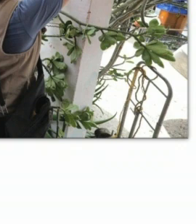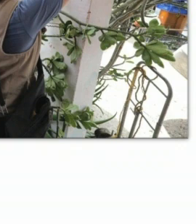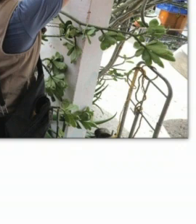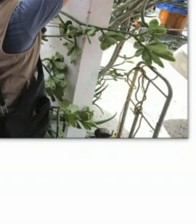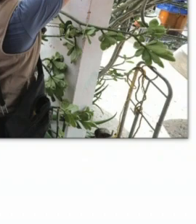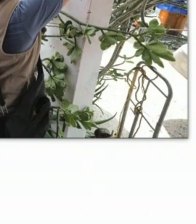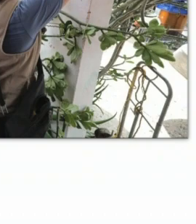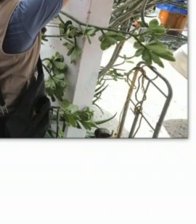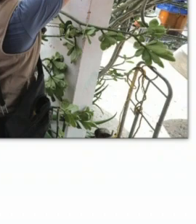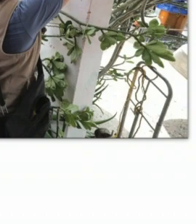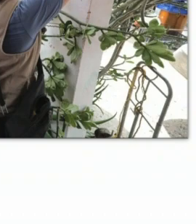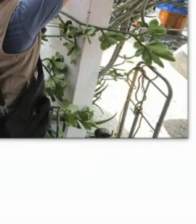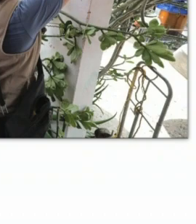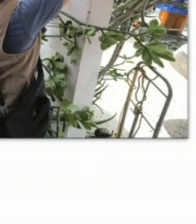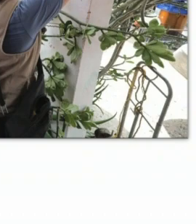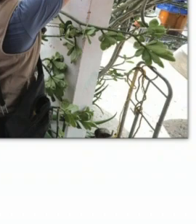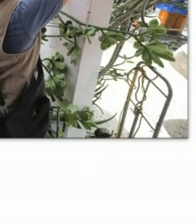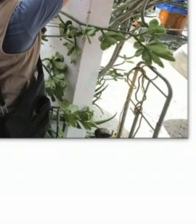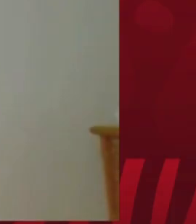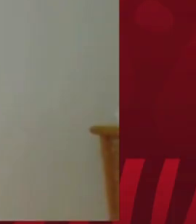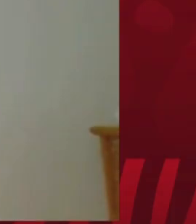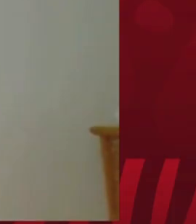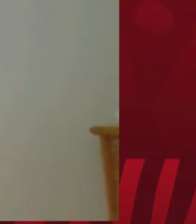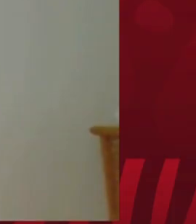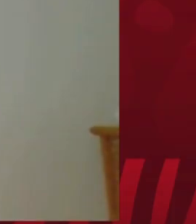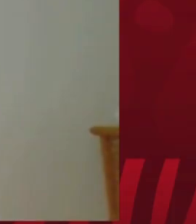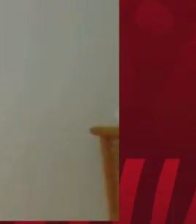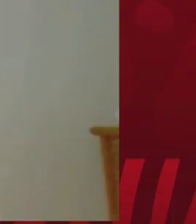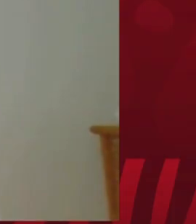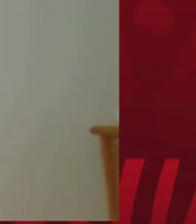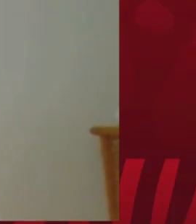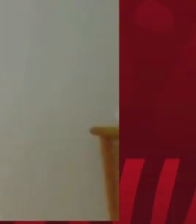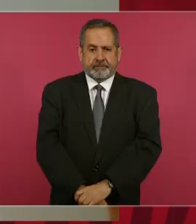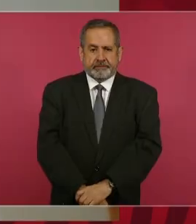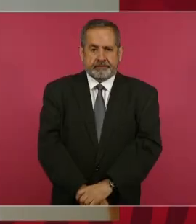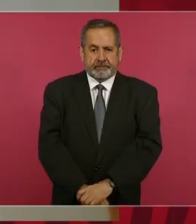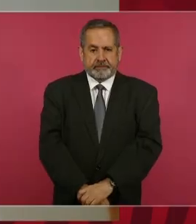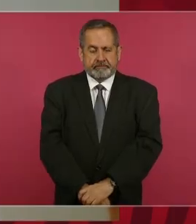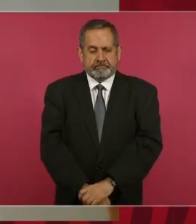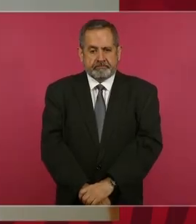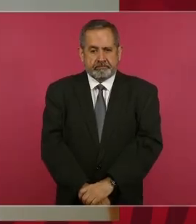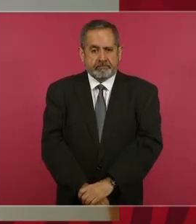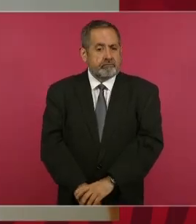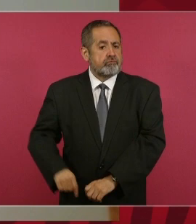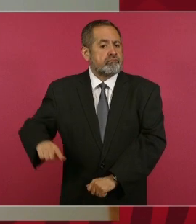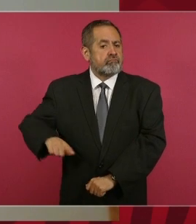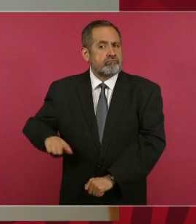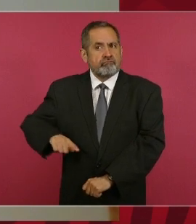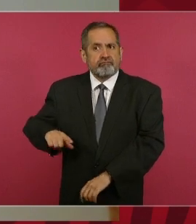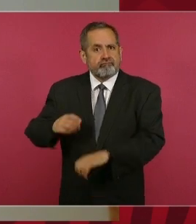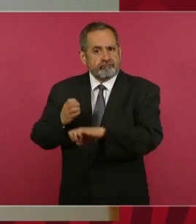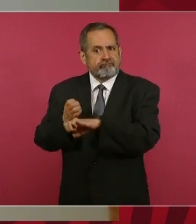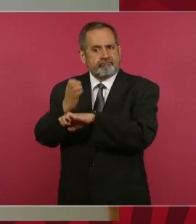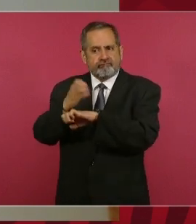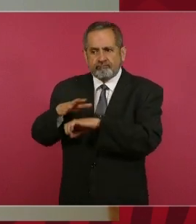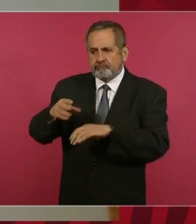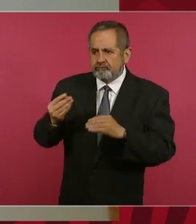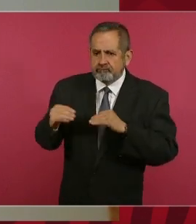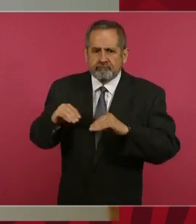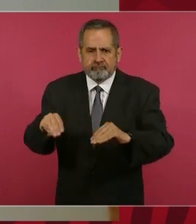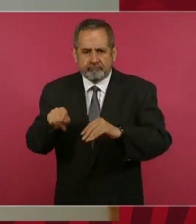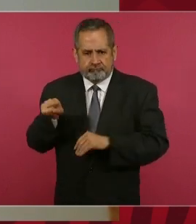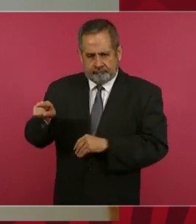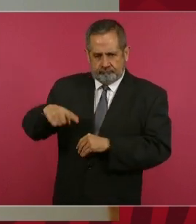de 23 que resultaron ser afectados. Las acciones del gobierno del estado de